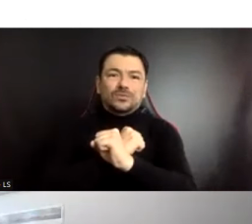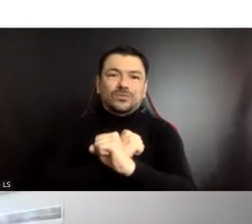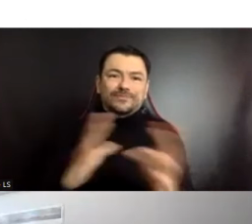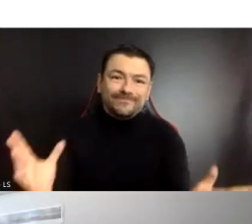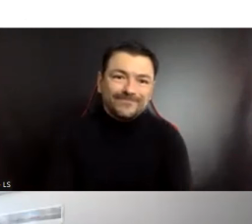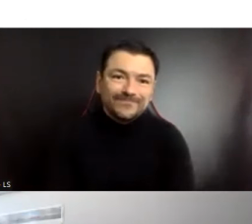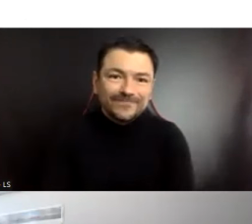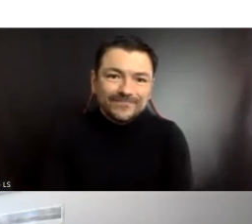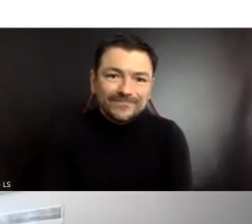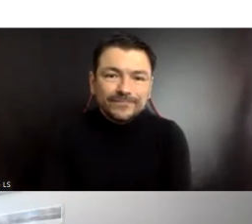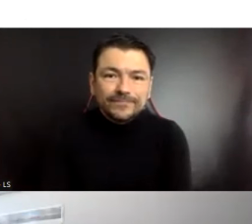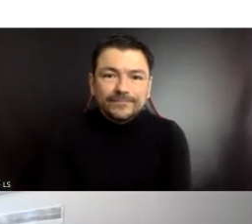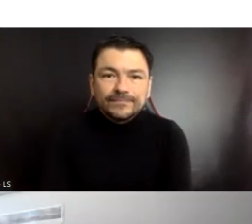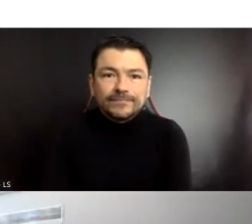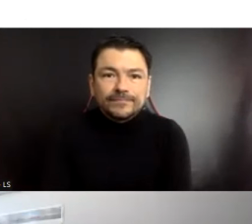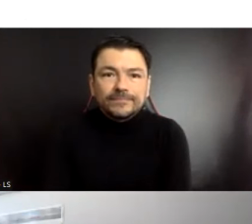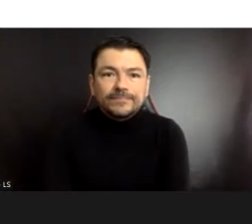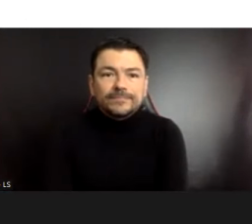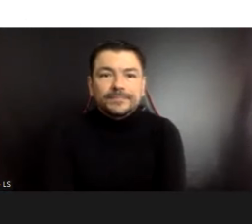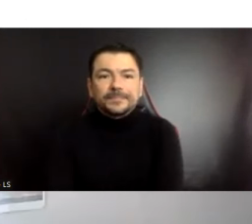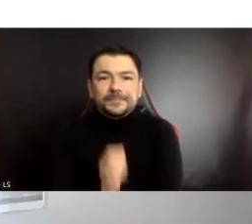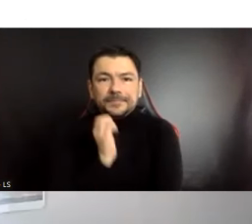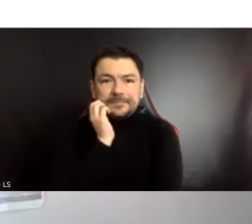Muchas gracias, Ludi.